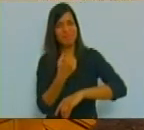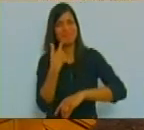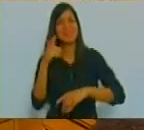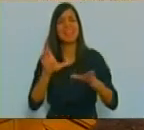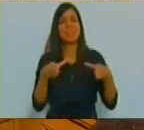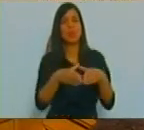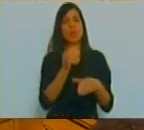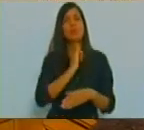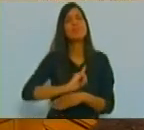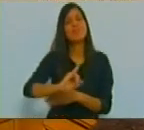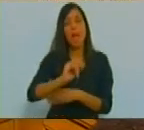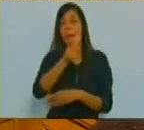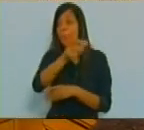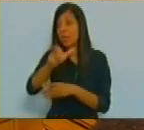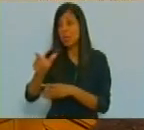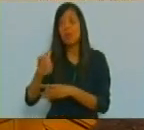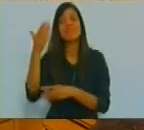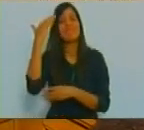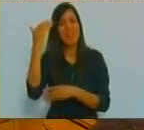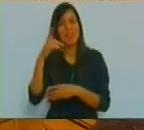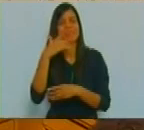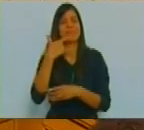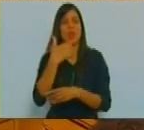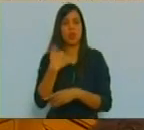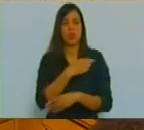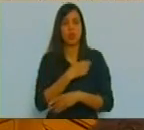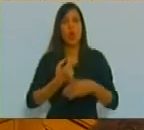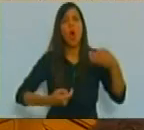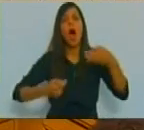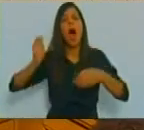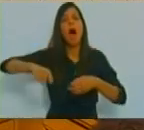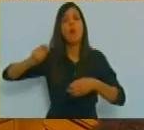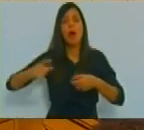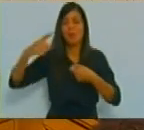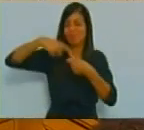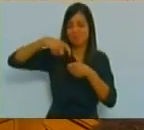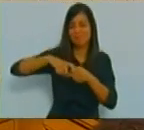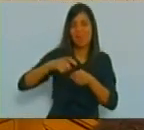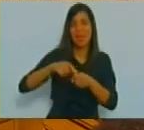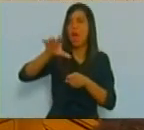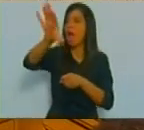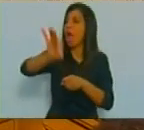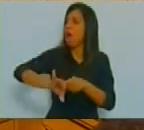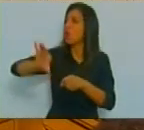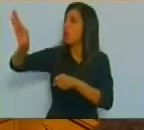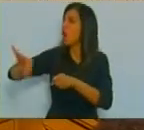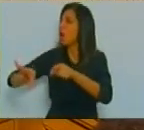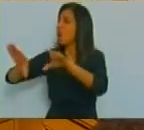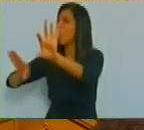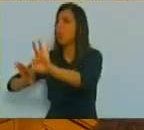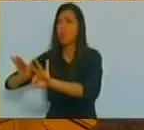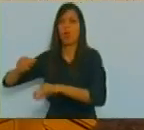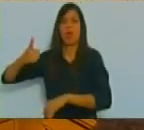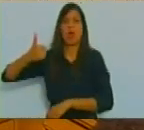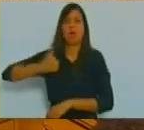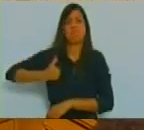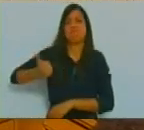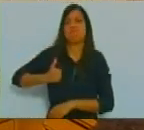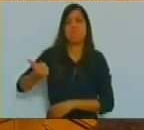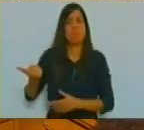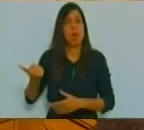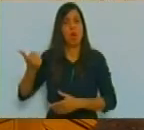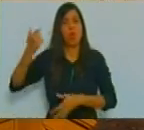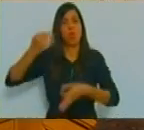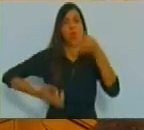este país lo sabe sabe de dónde venimos sabe cómo se designaban los jueces en este país